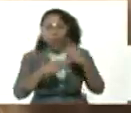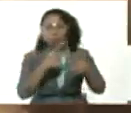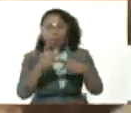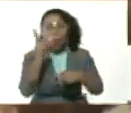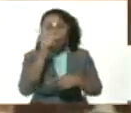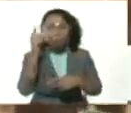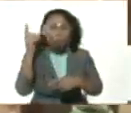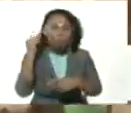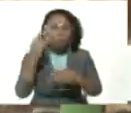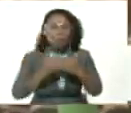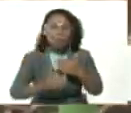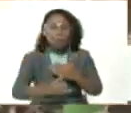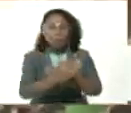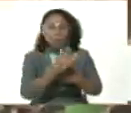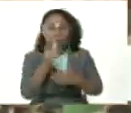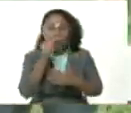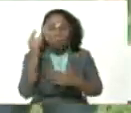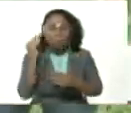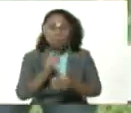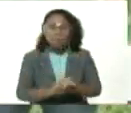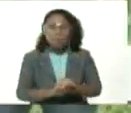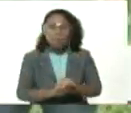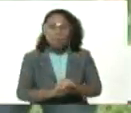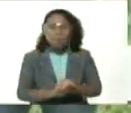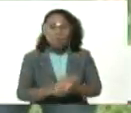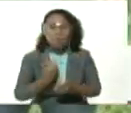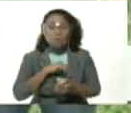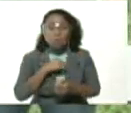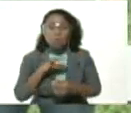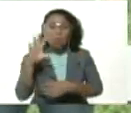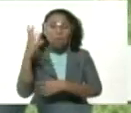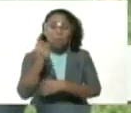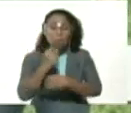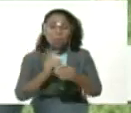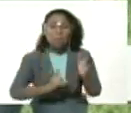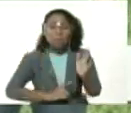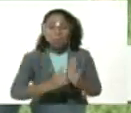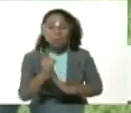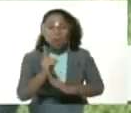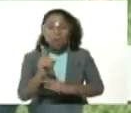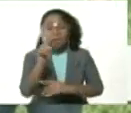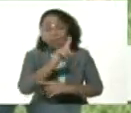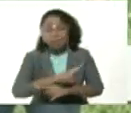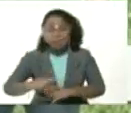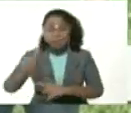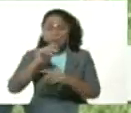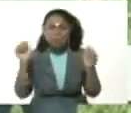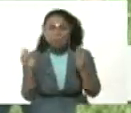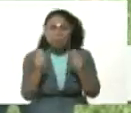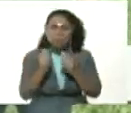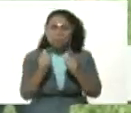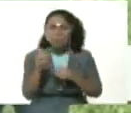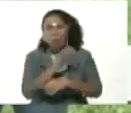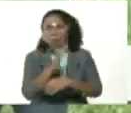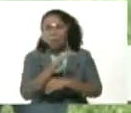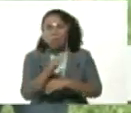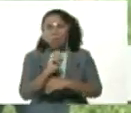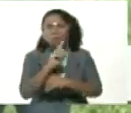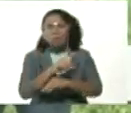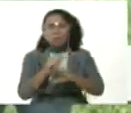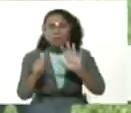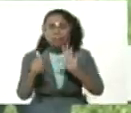mujeres avanzadores y avanzadoras, hemos logrado desarrollar en el ciclo de invierno aproximadamente